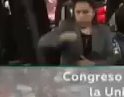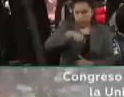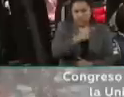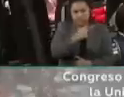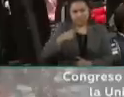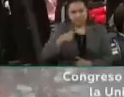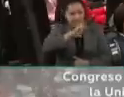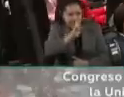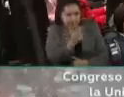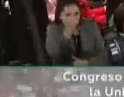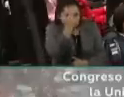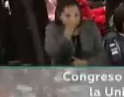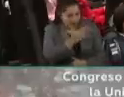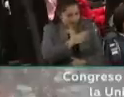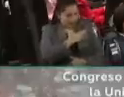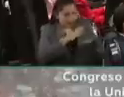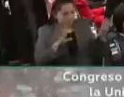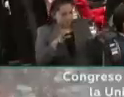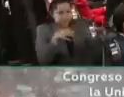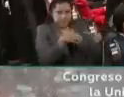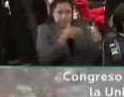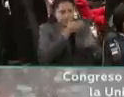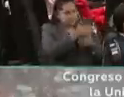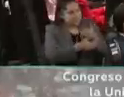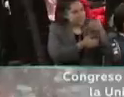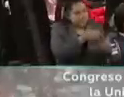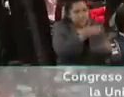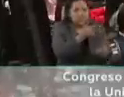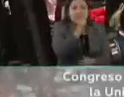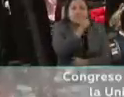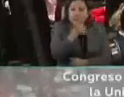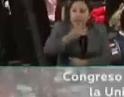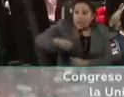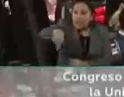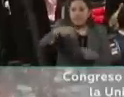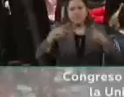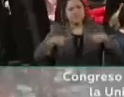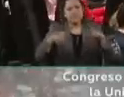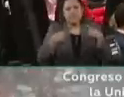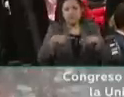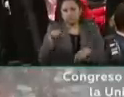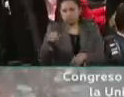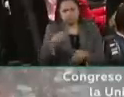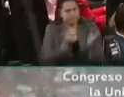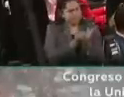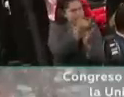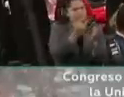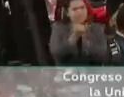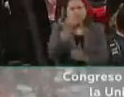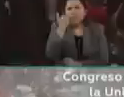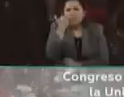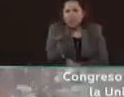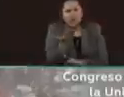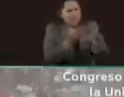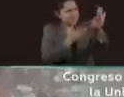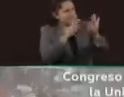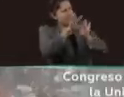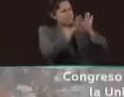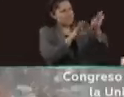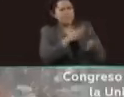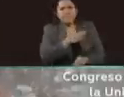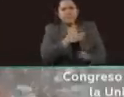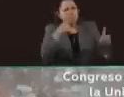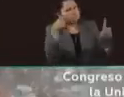pueblo y que nuestra principal responsabilidad es servir a los intereses del pueblo de México, nunca más a